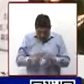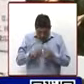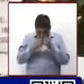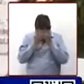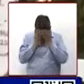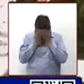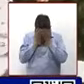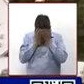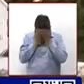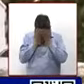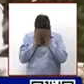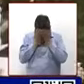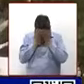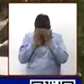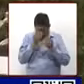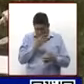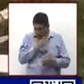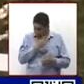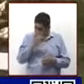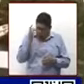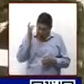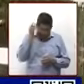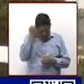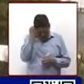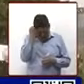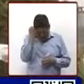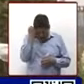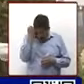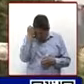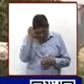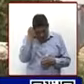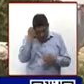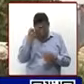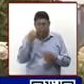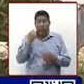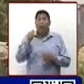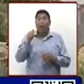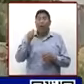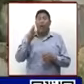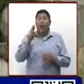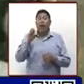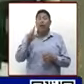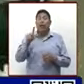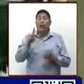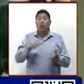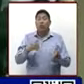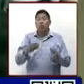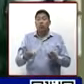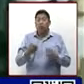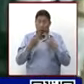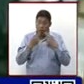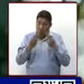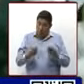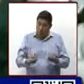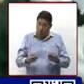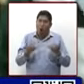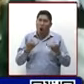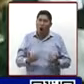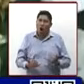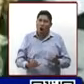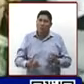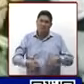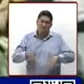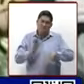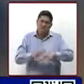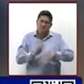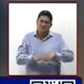hecho que ha marcado sus vidas. Ariel Álvarez murió siendo inocente y hoy solamente se pide la pena máxima